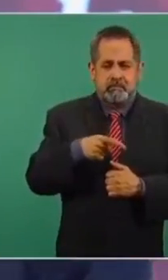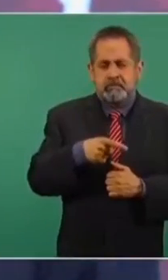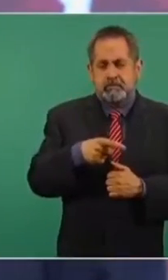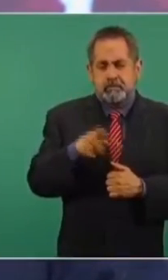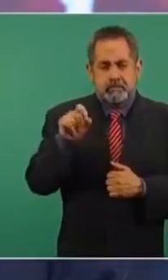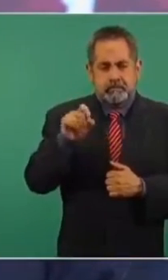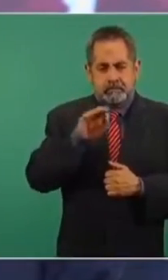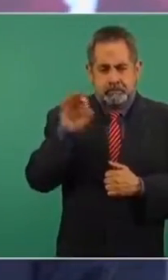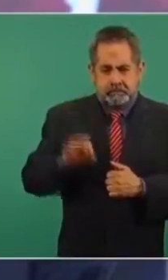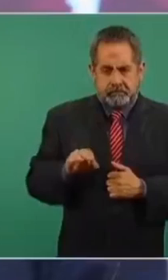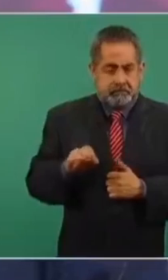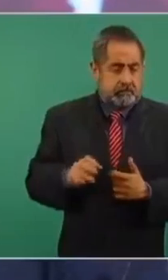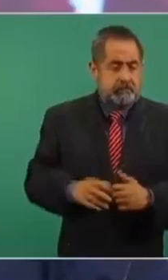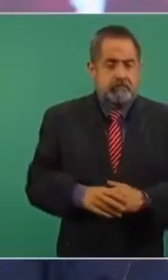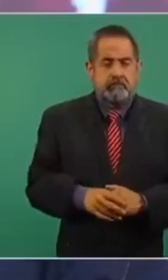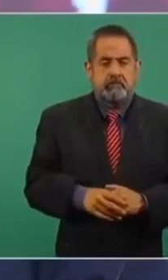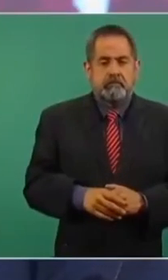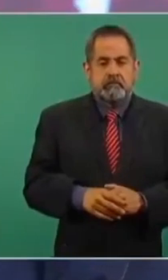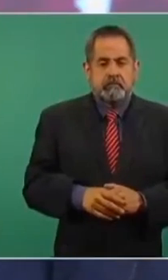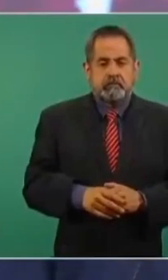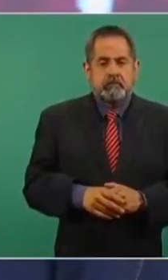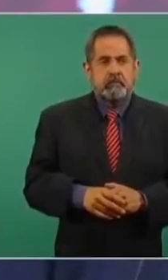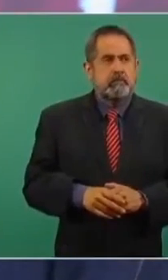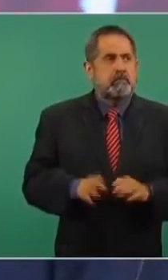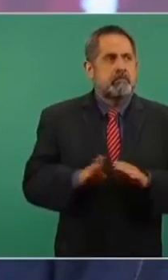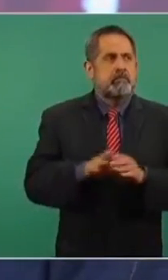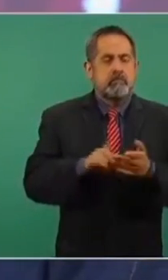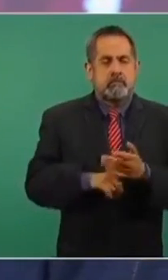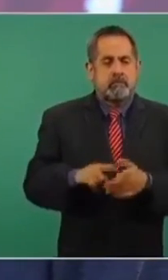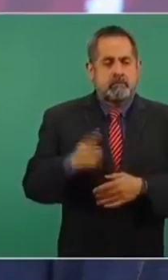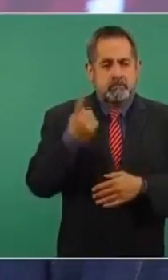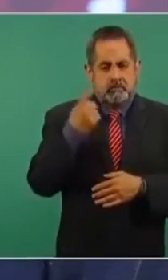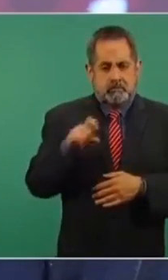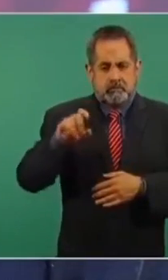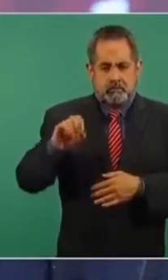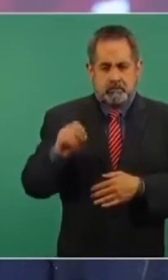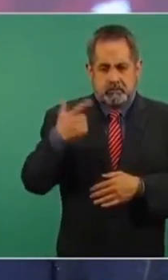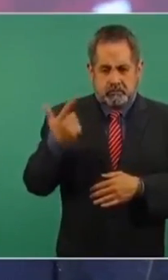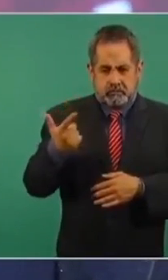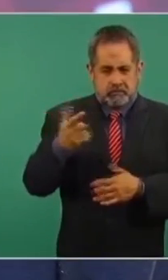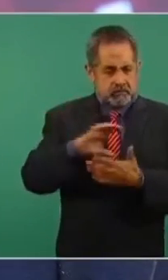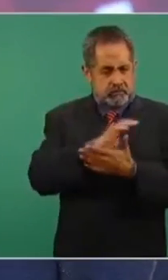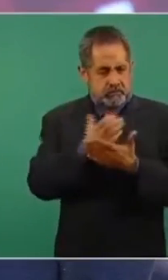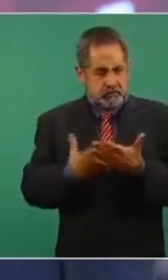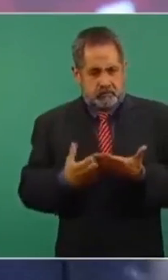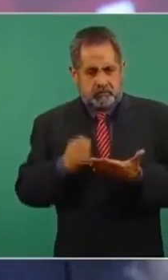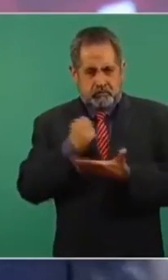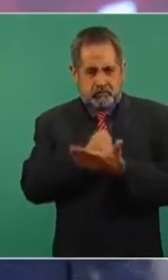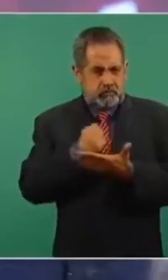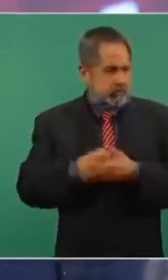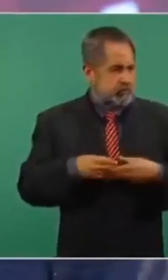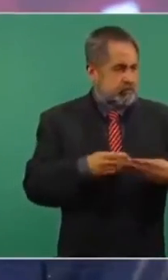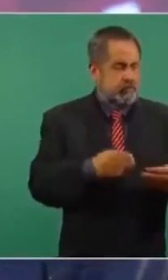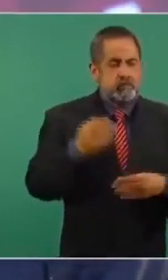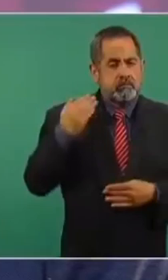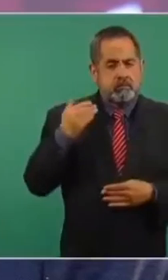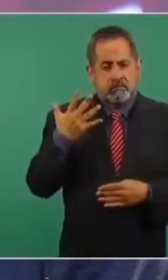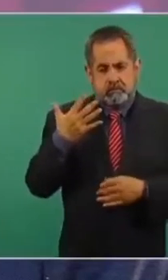el 20%, en 107 contratos, hace 5